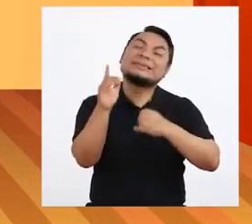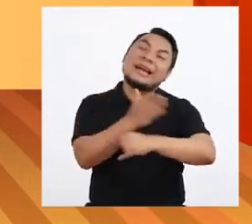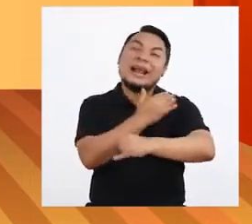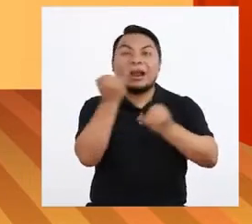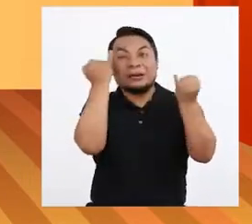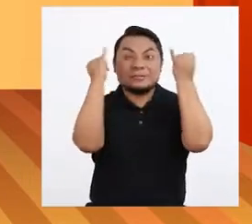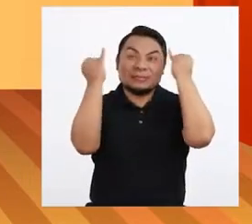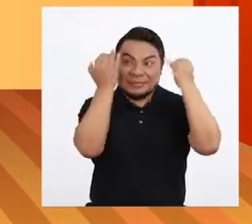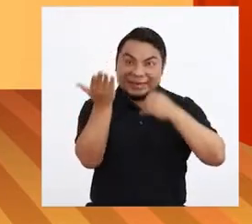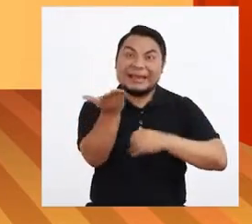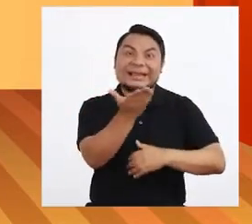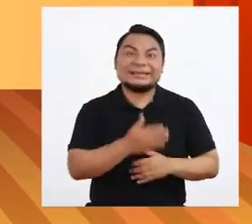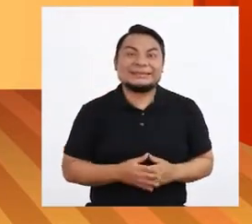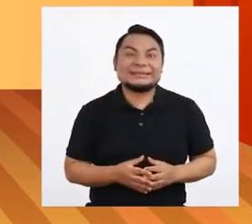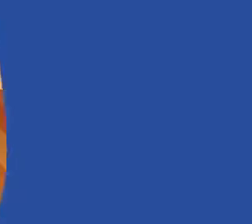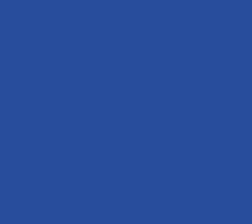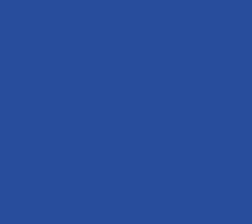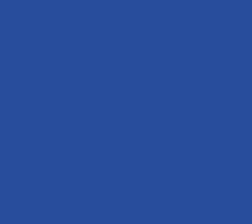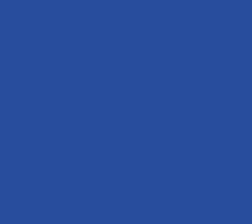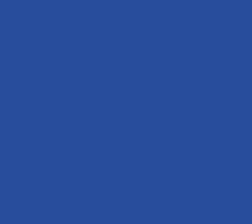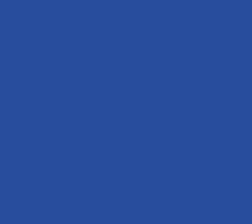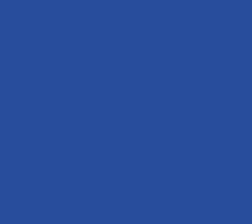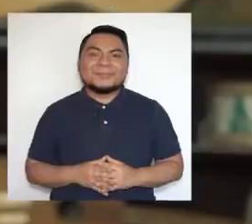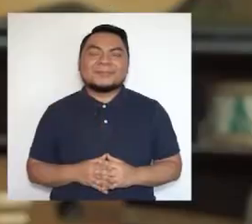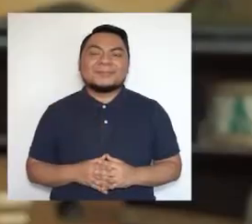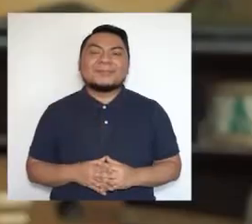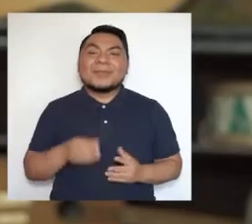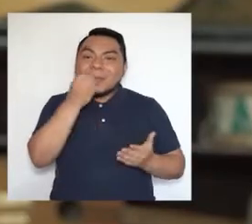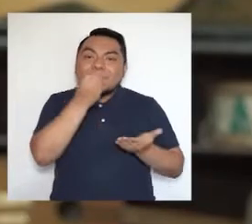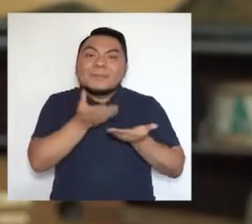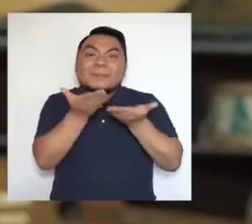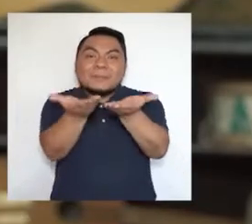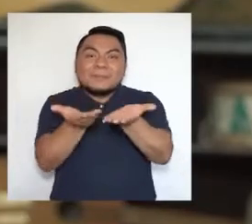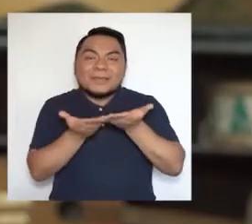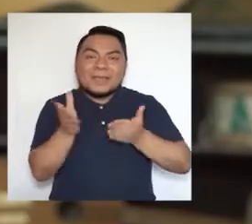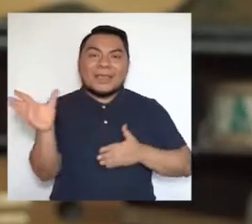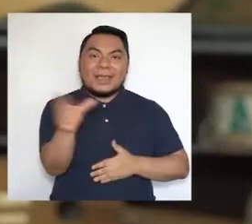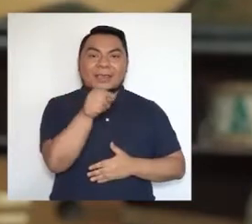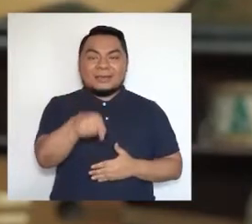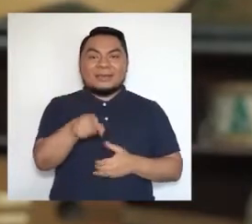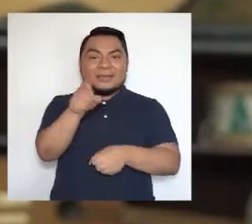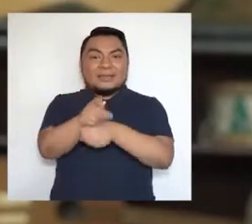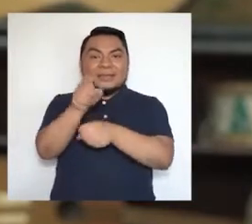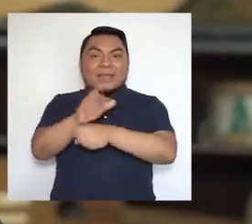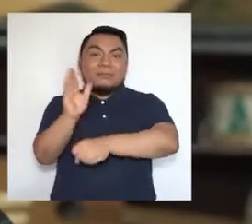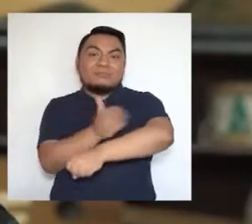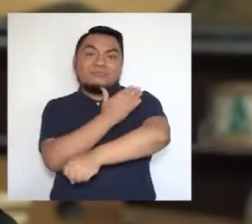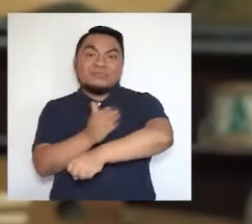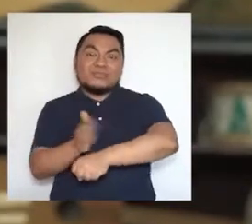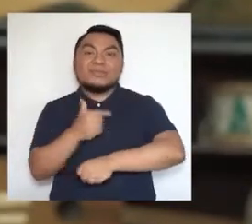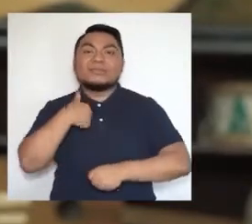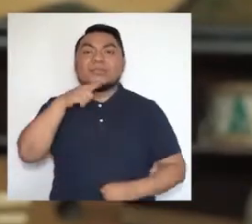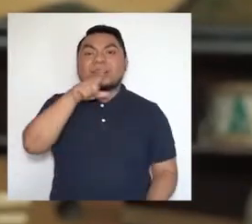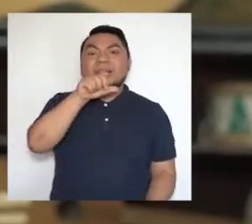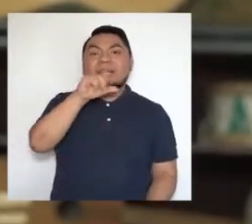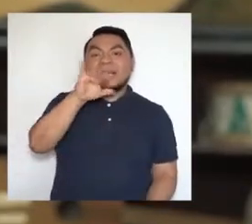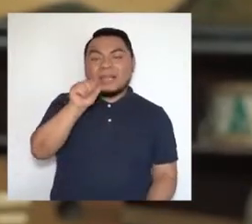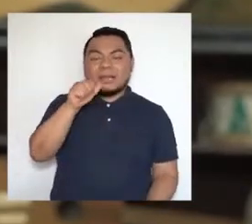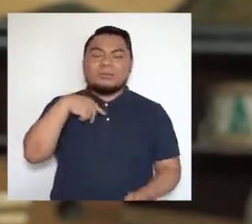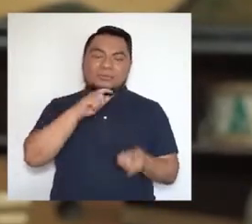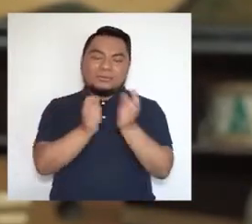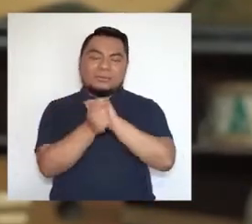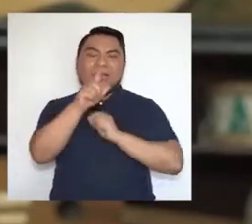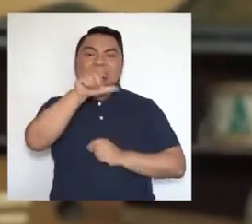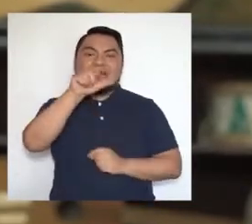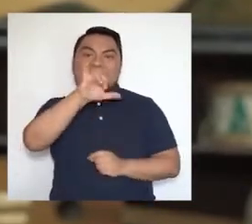Creando! ¡Ando Música Creando! Bienvenidas, bienvenidos al taller de música. Yo soy Lilia, me dice Lili, y